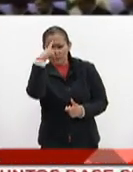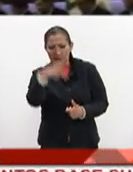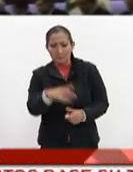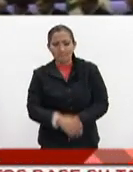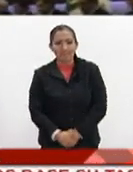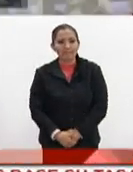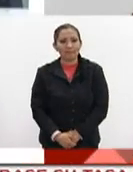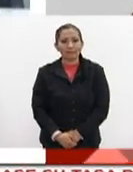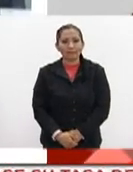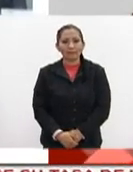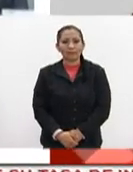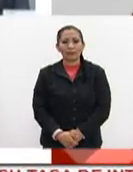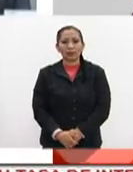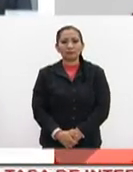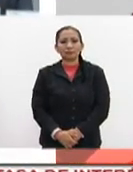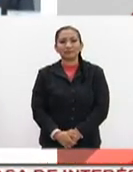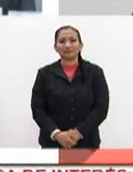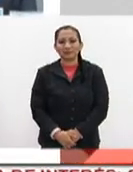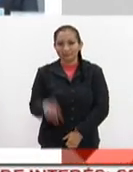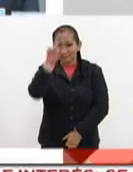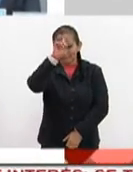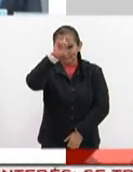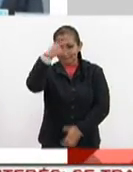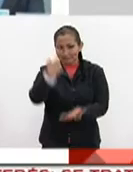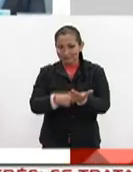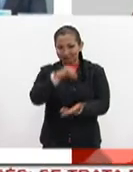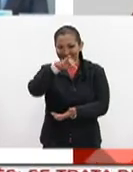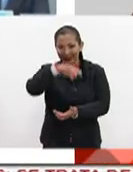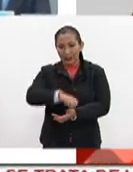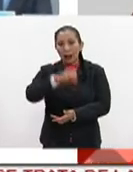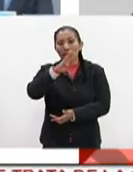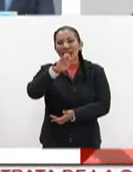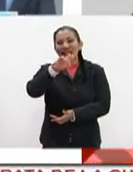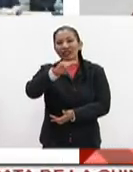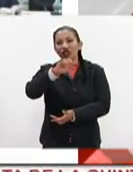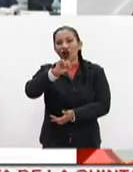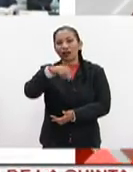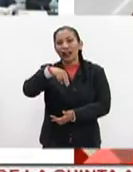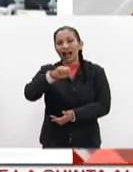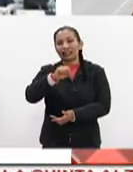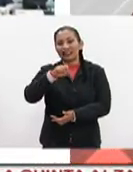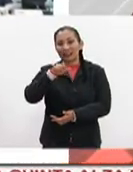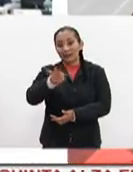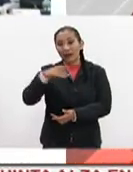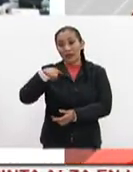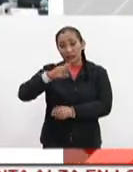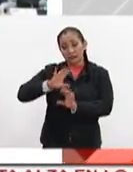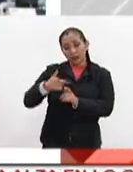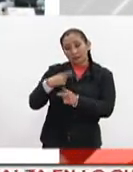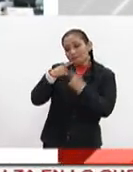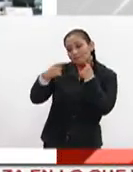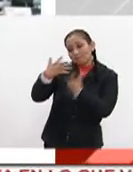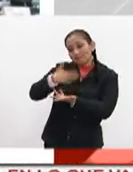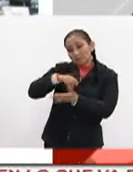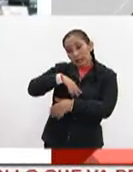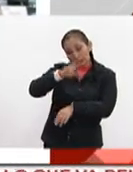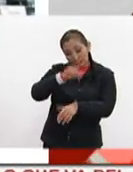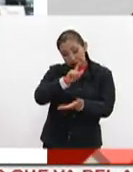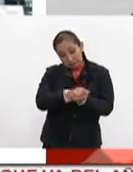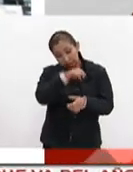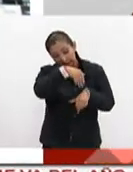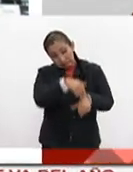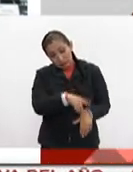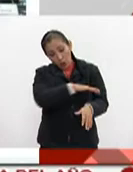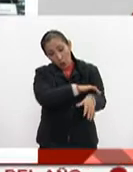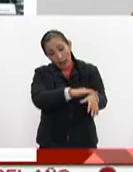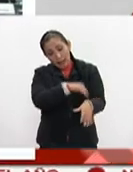República. El consejero del INE, Benito Nasib, informó que en 10 días la autoridad electoral determinará la legalidad de